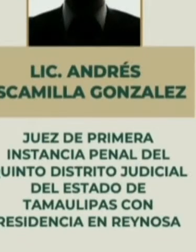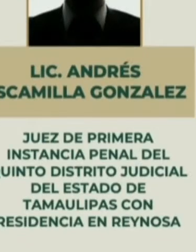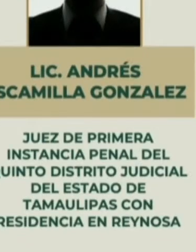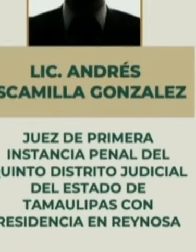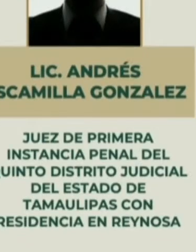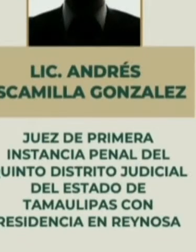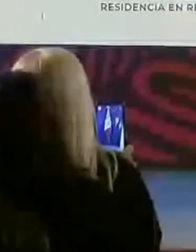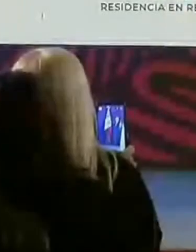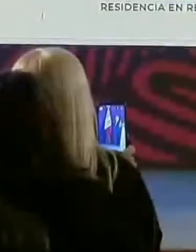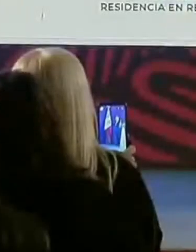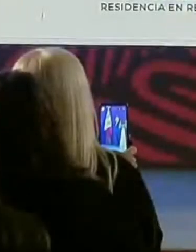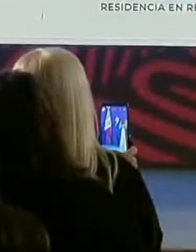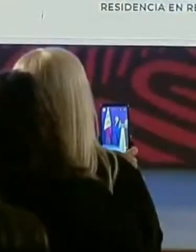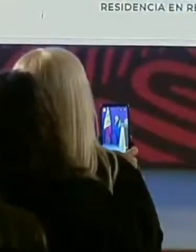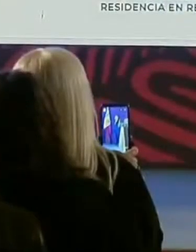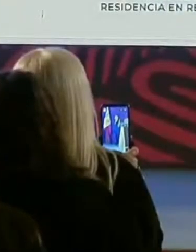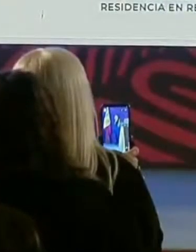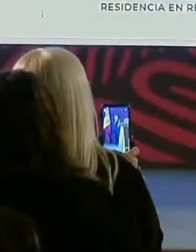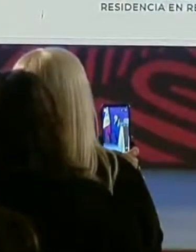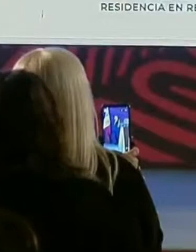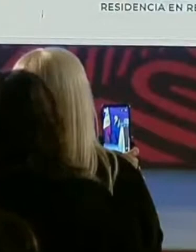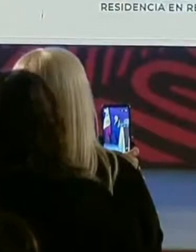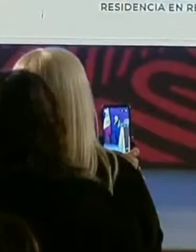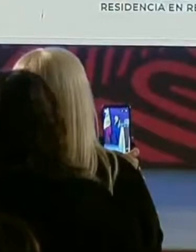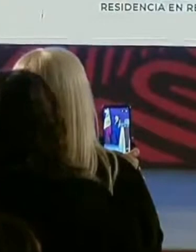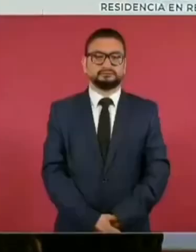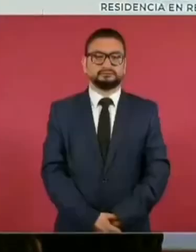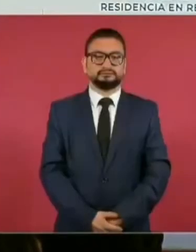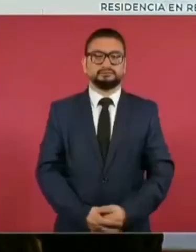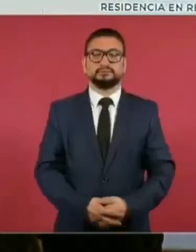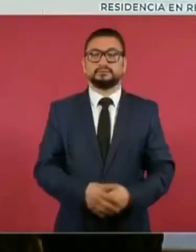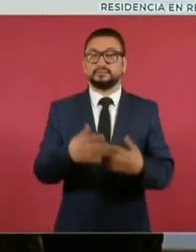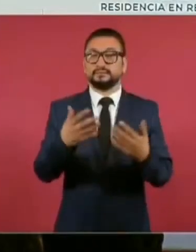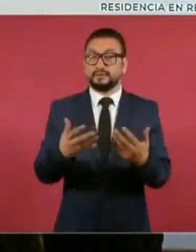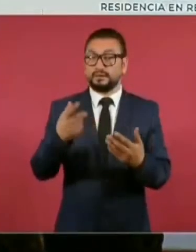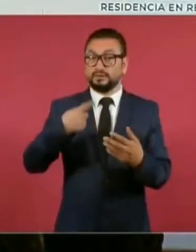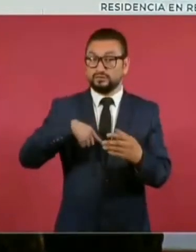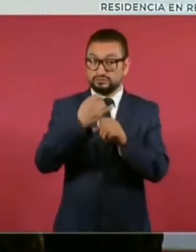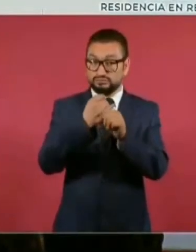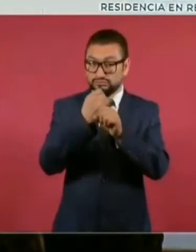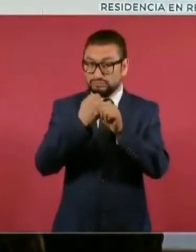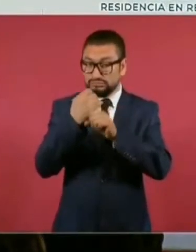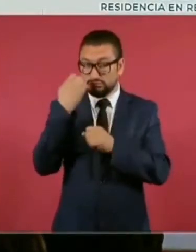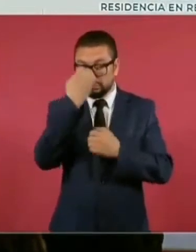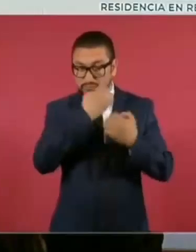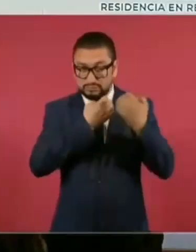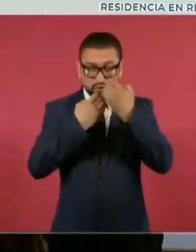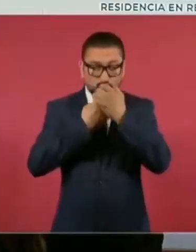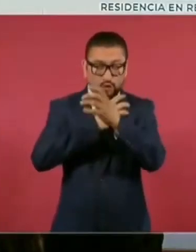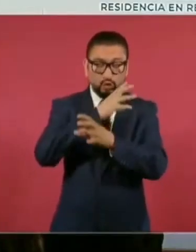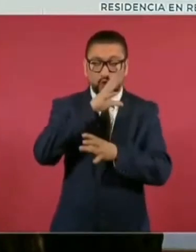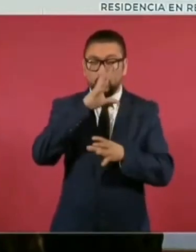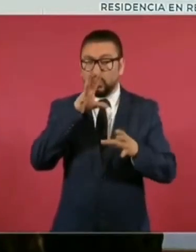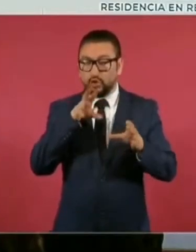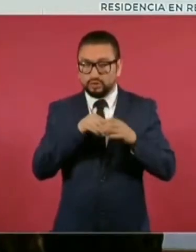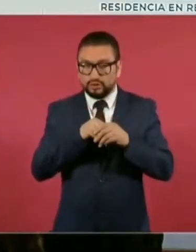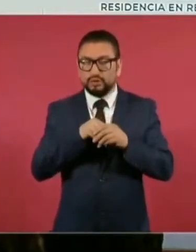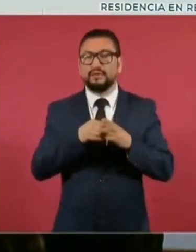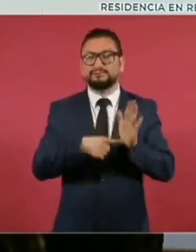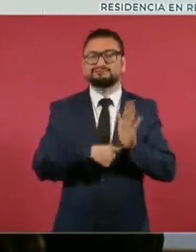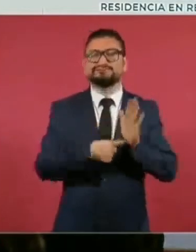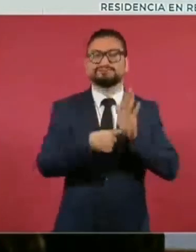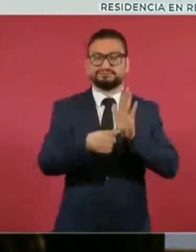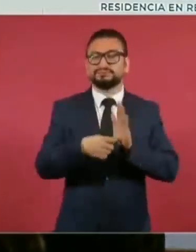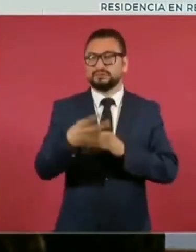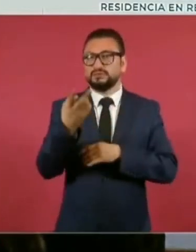a veces más de 24 horas después, porque hasta que no se revise bien, indicamos